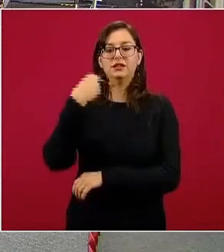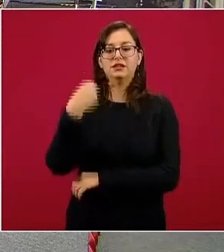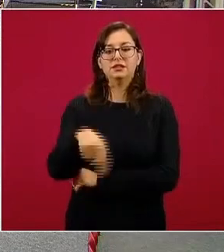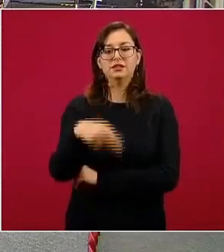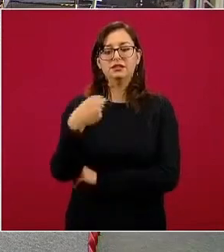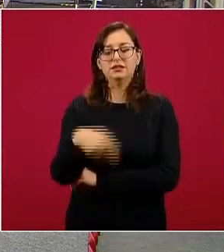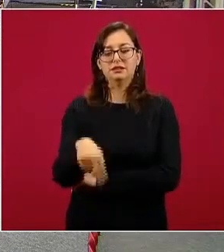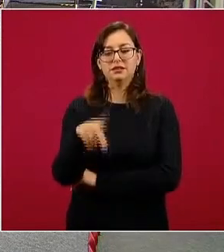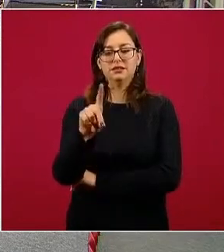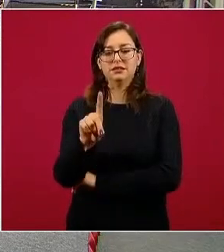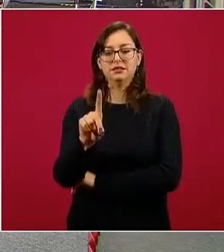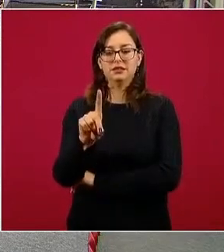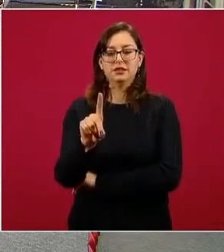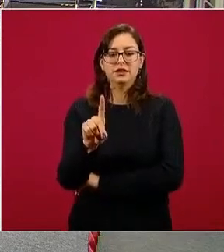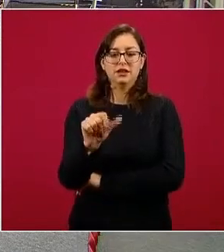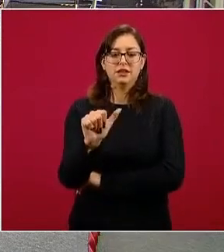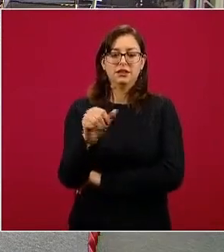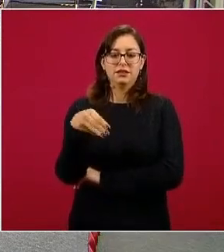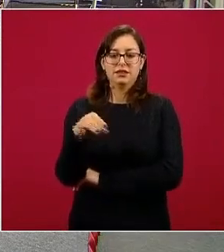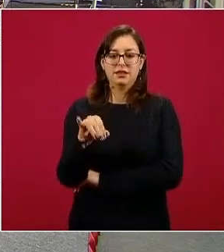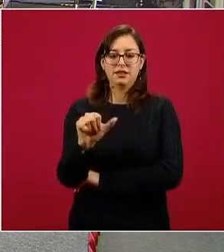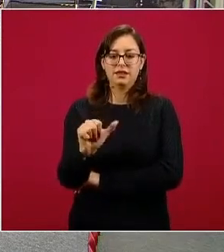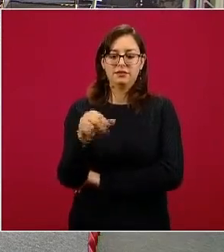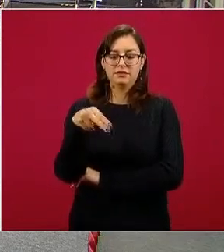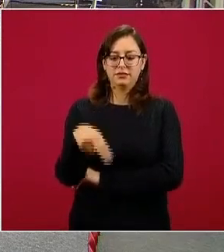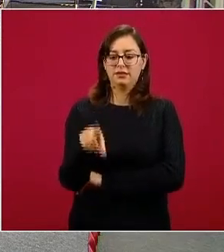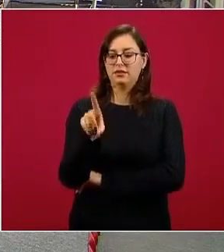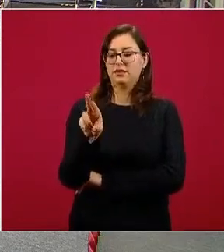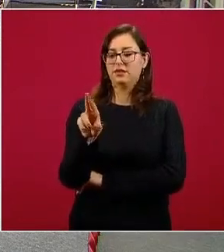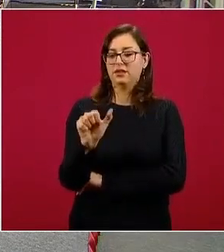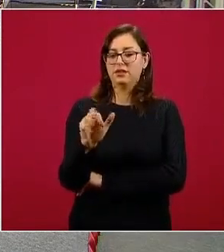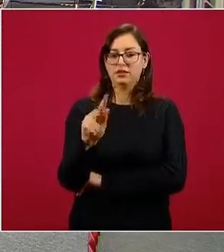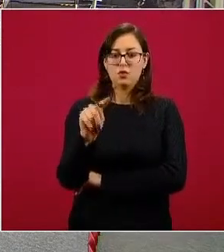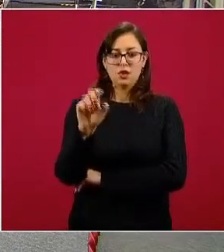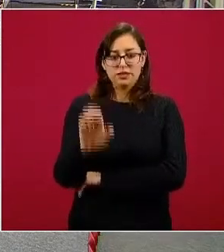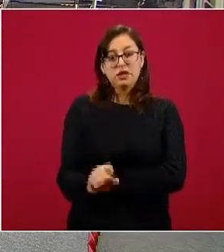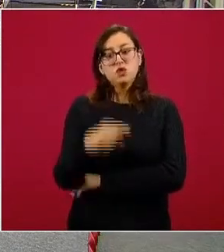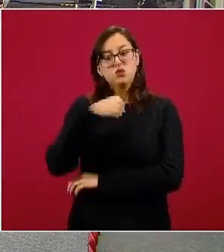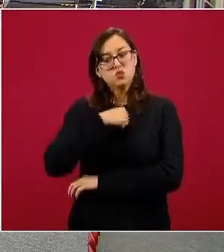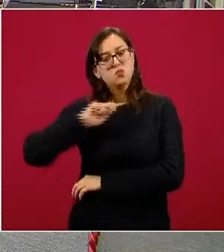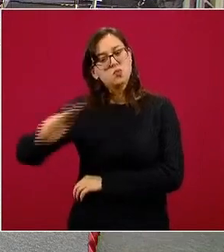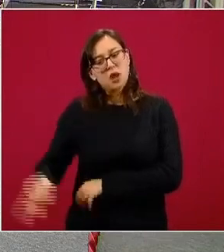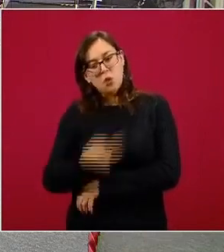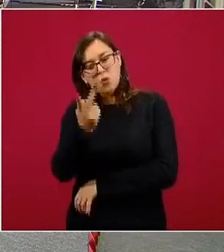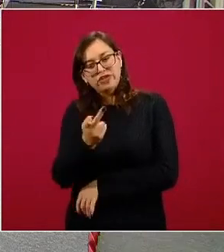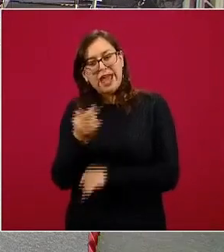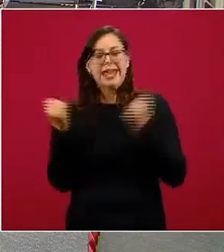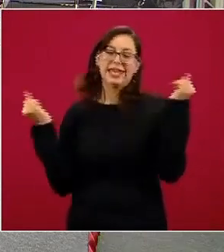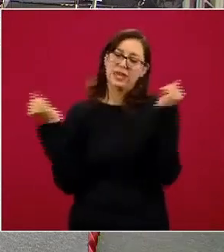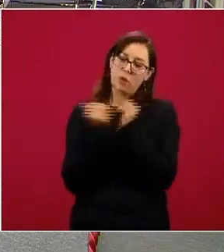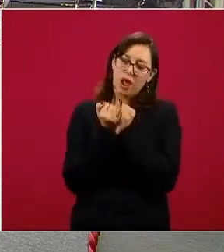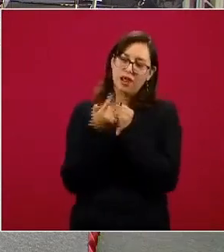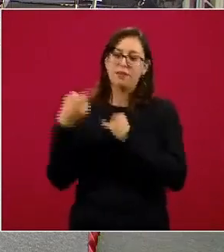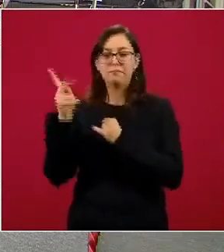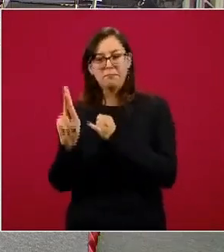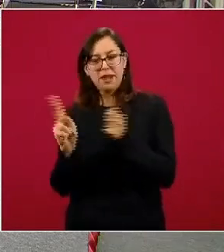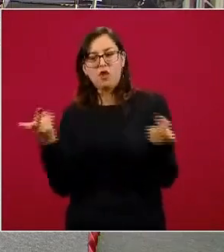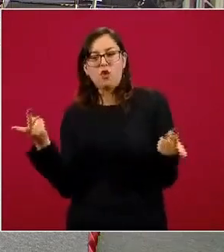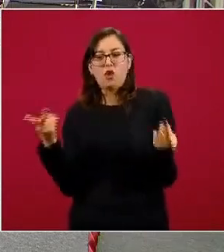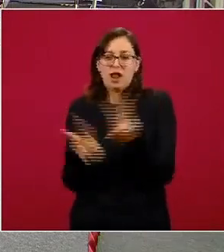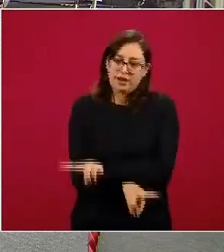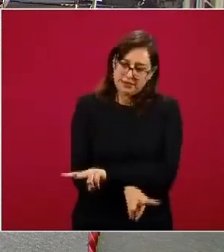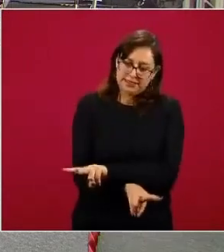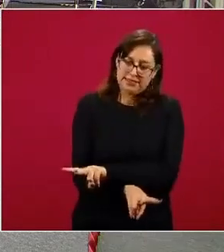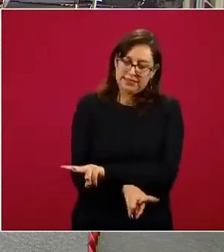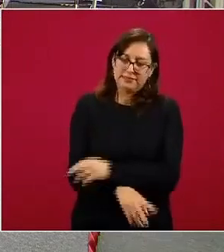Power, Política Rock and Roll Radio, Pasión por los Negocios. Mi pregunta es muy parecida, nada más que es al revés. En Sonora, muy en